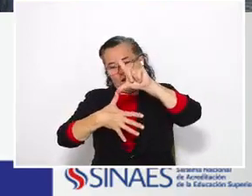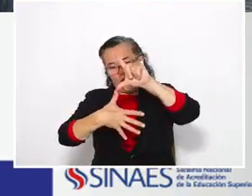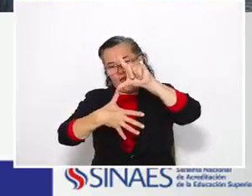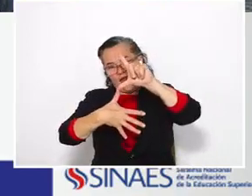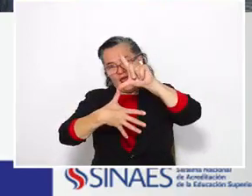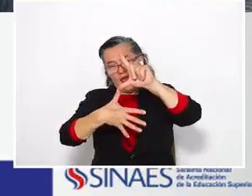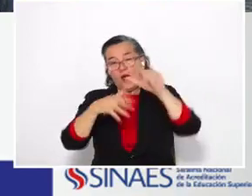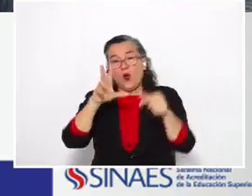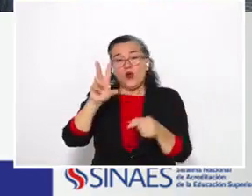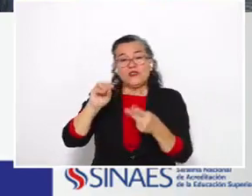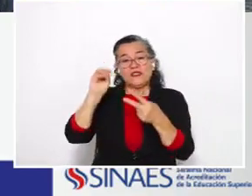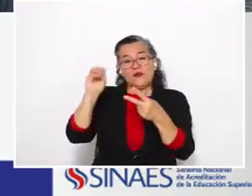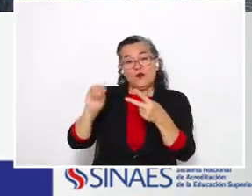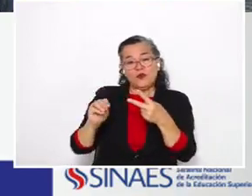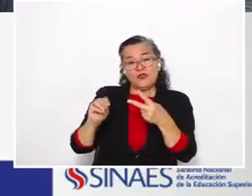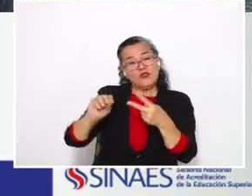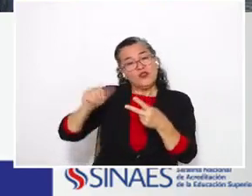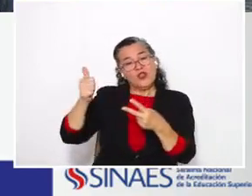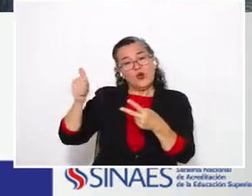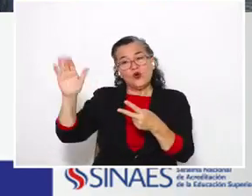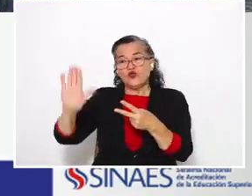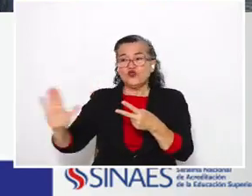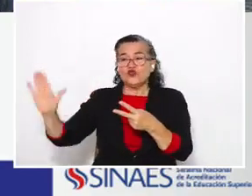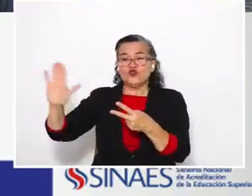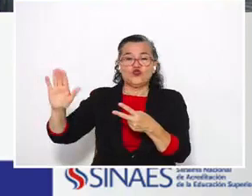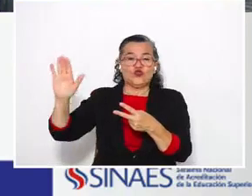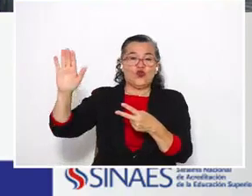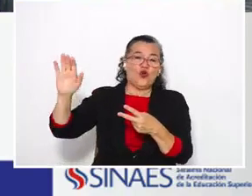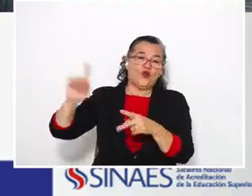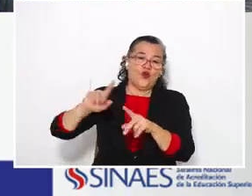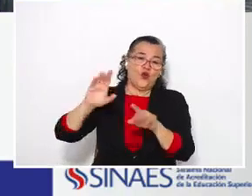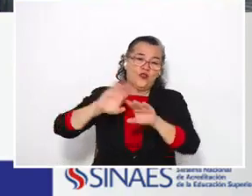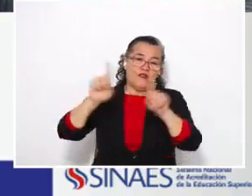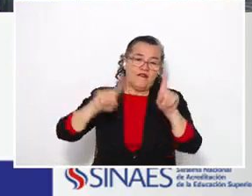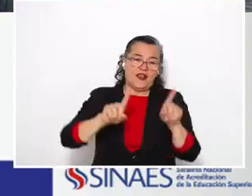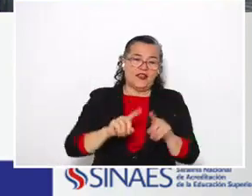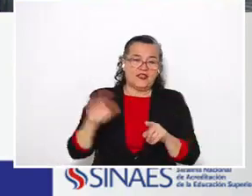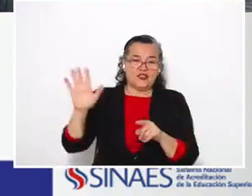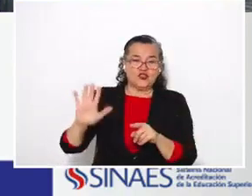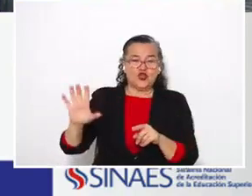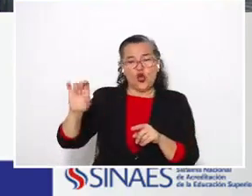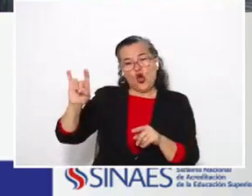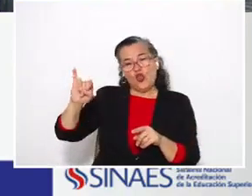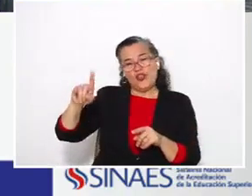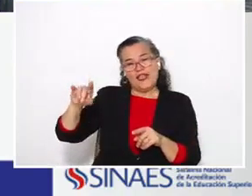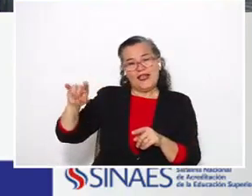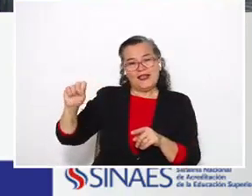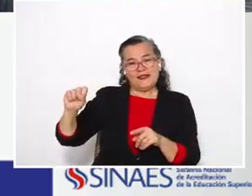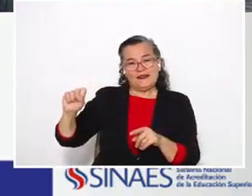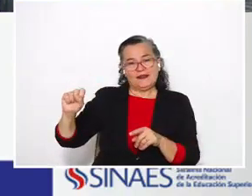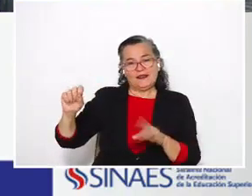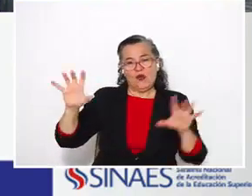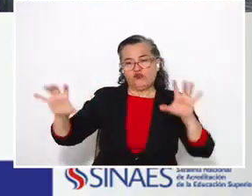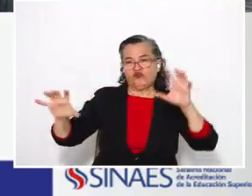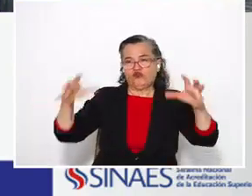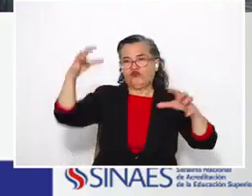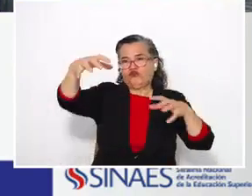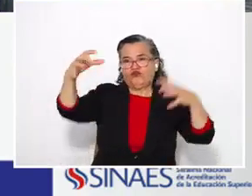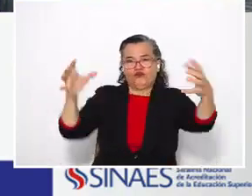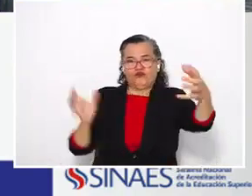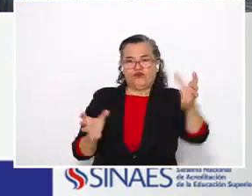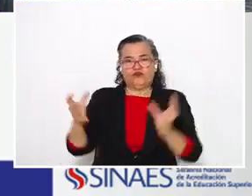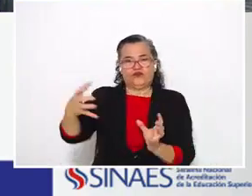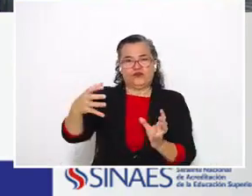un 30% de otros continentes, Latinoamérica y otros continentes, y los estudiantes